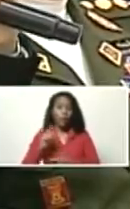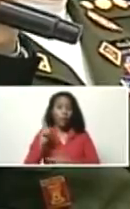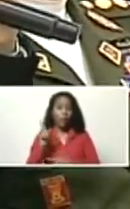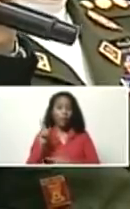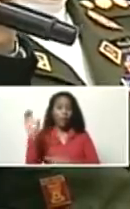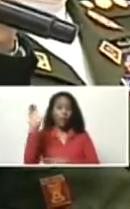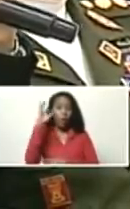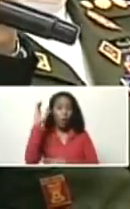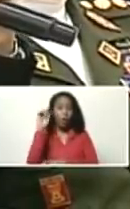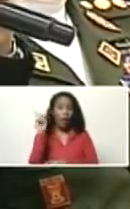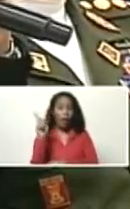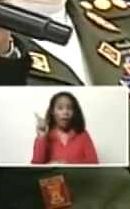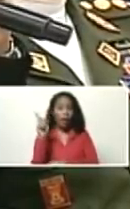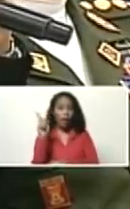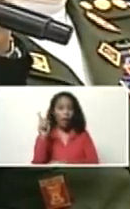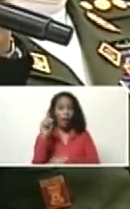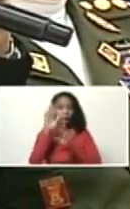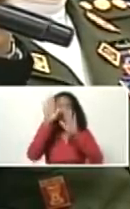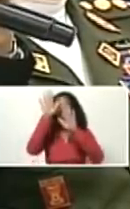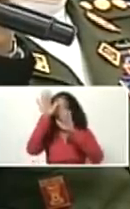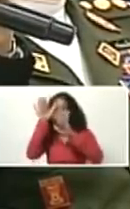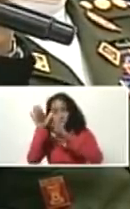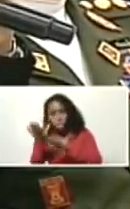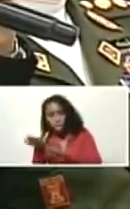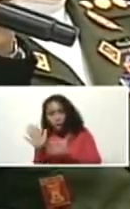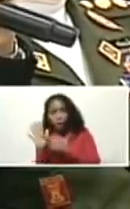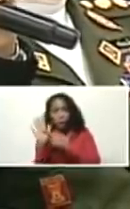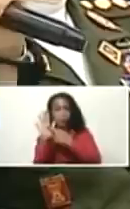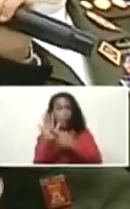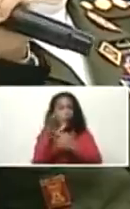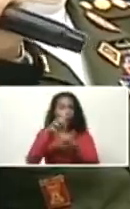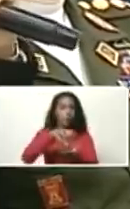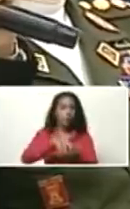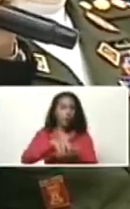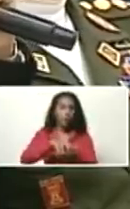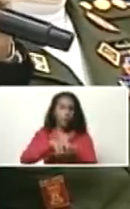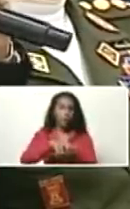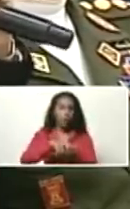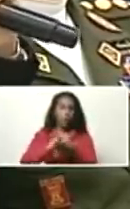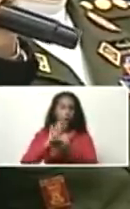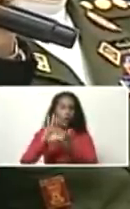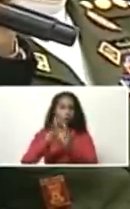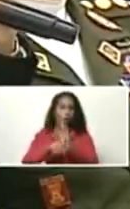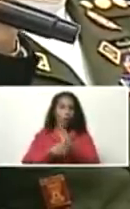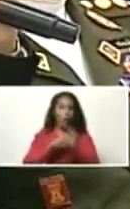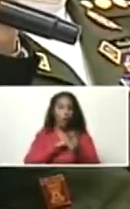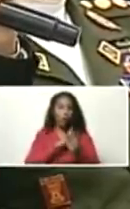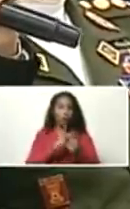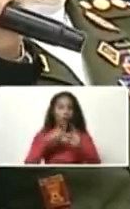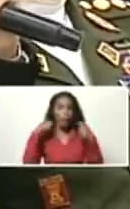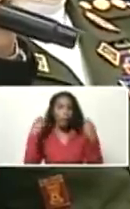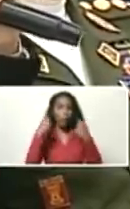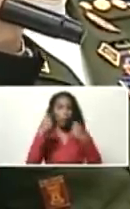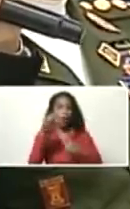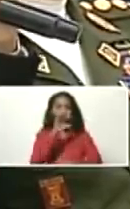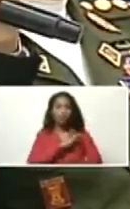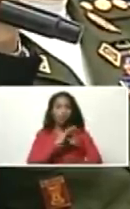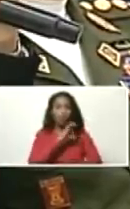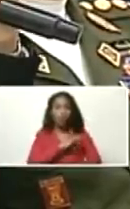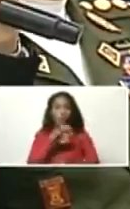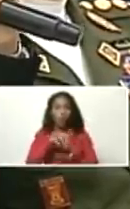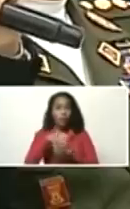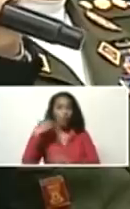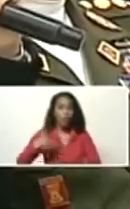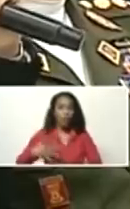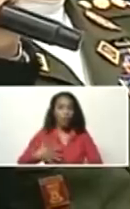que una gente que se arroga la representatividad del Estado, usurpando la voluntad popular, la soberanía, el Estado de